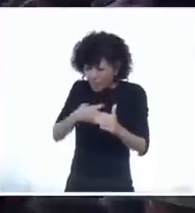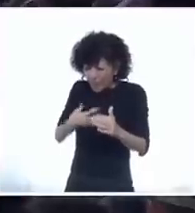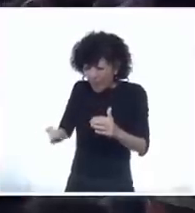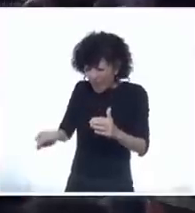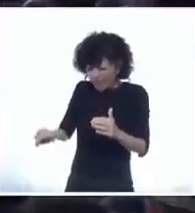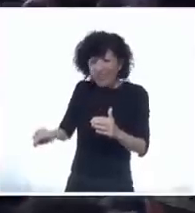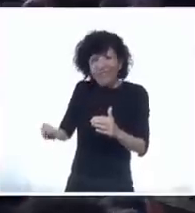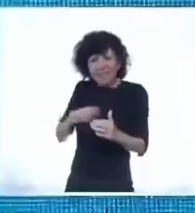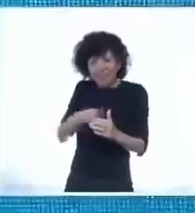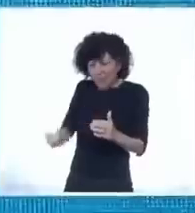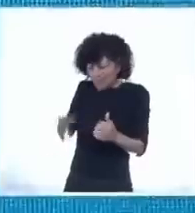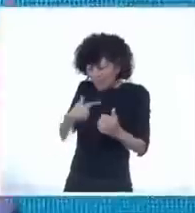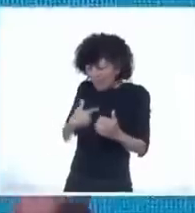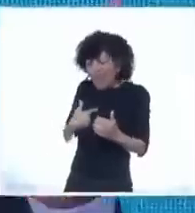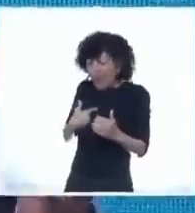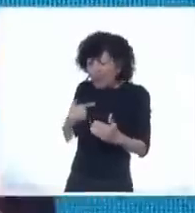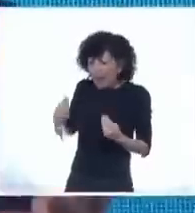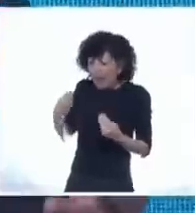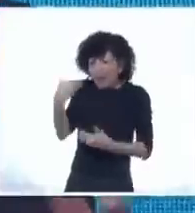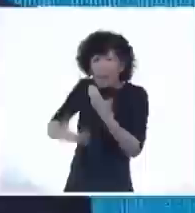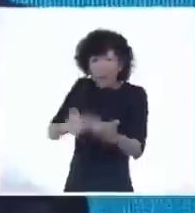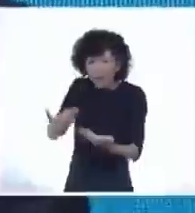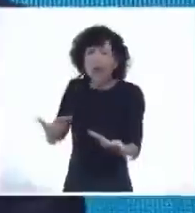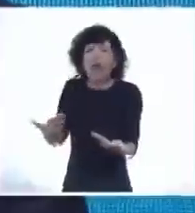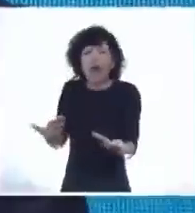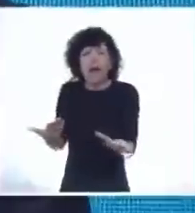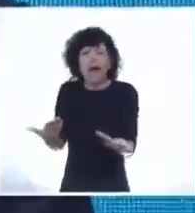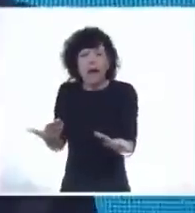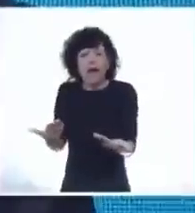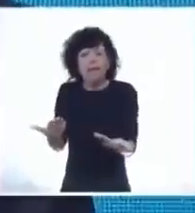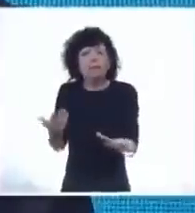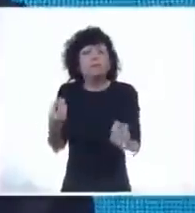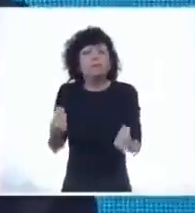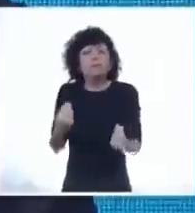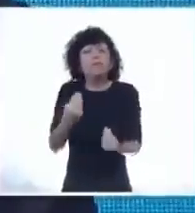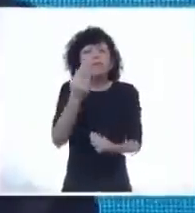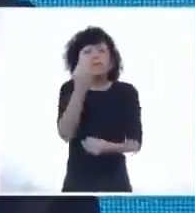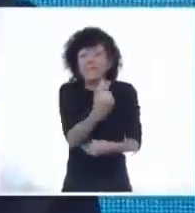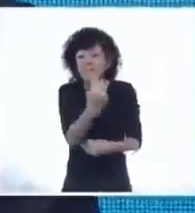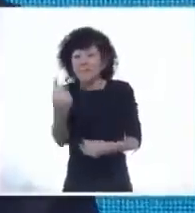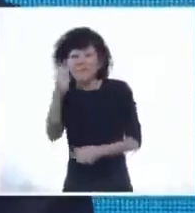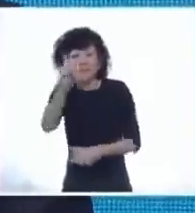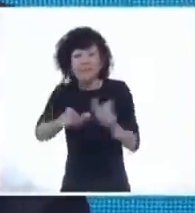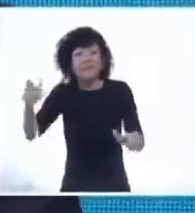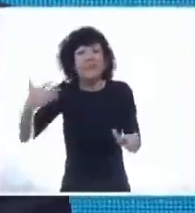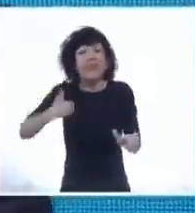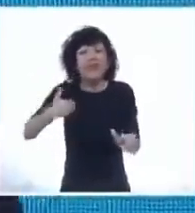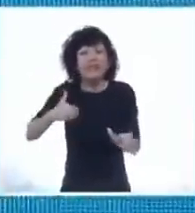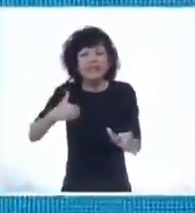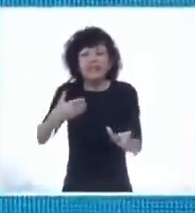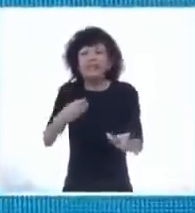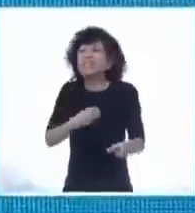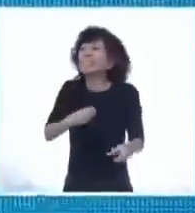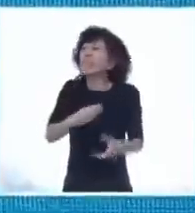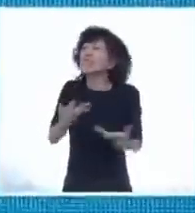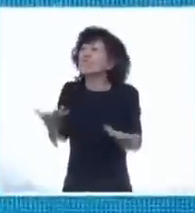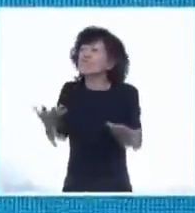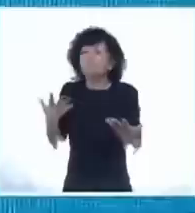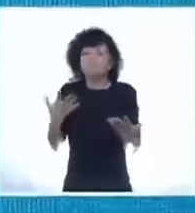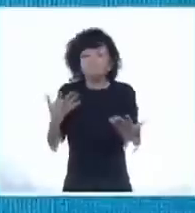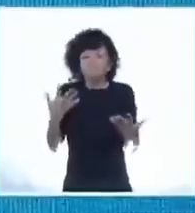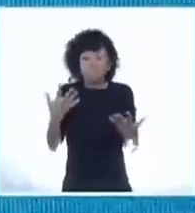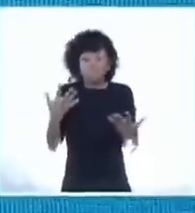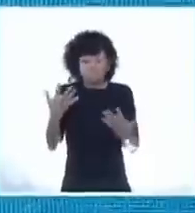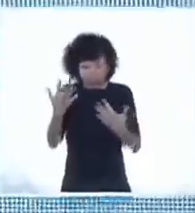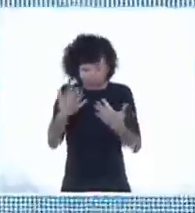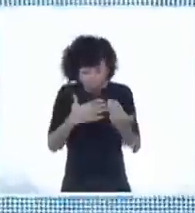posibilidad con cada uno de los argentinos de sentir que el sueño de construir